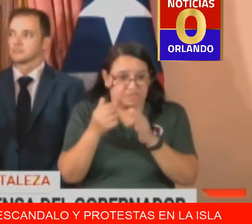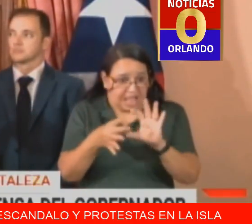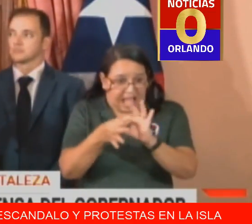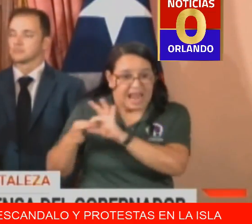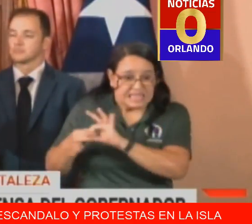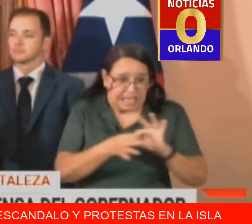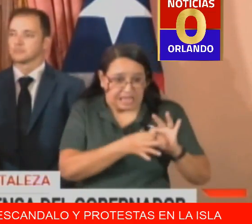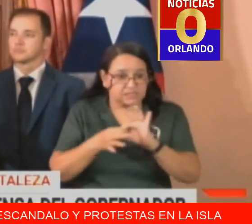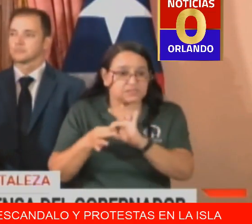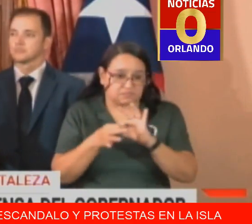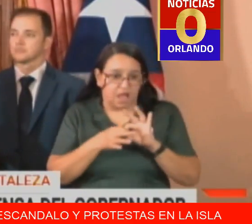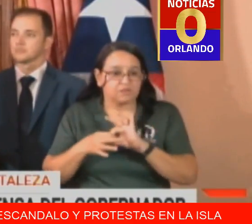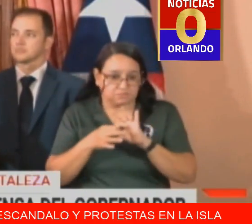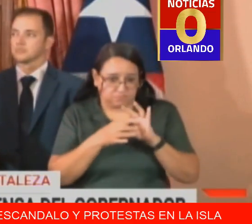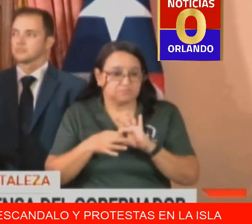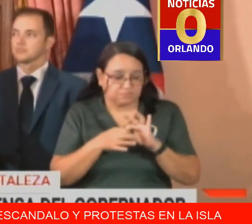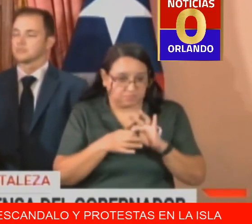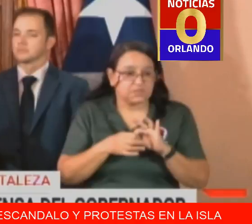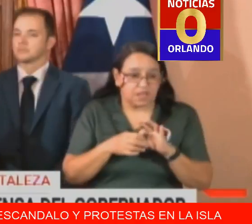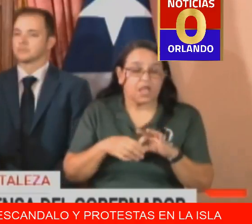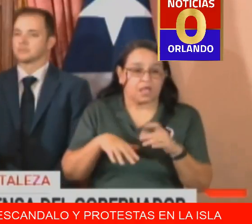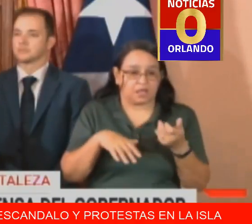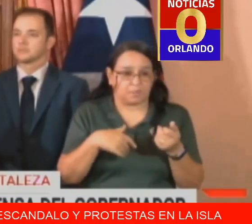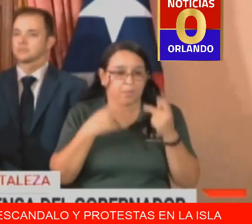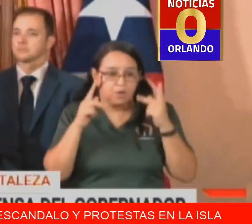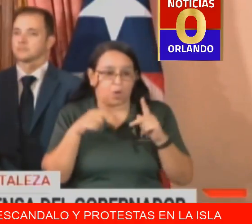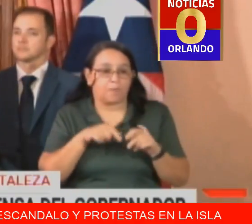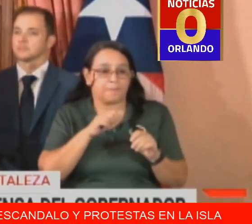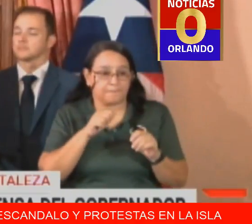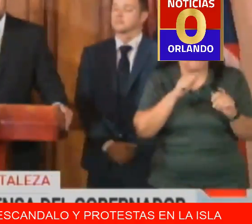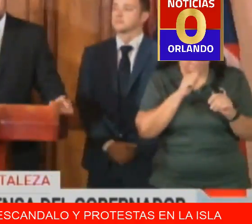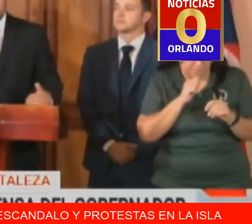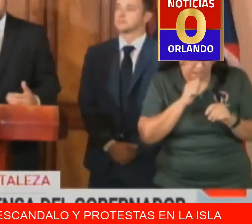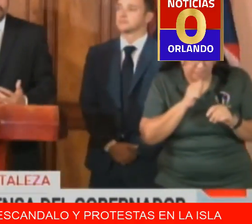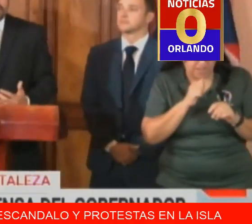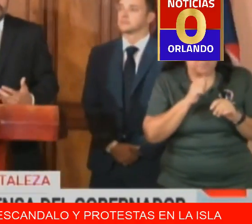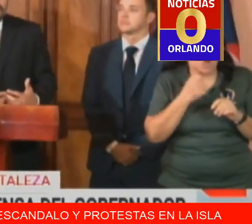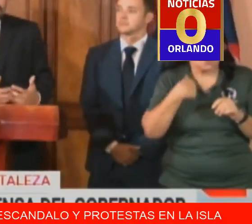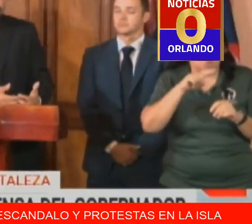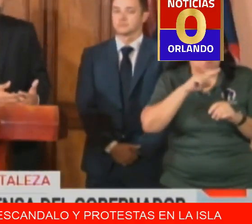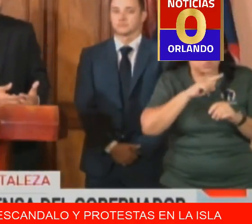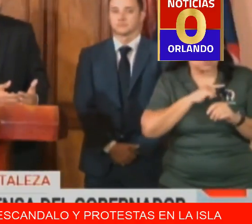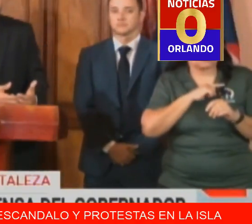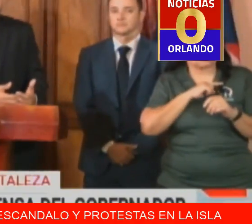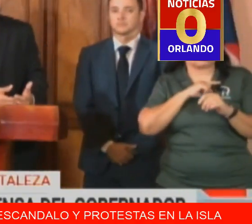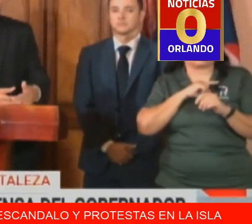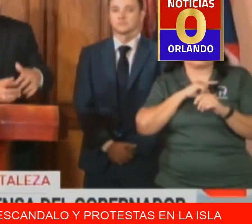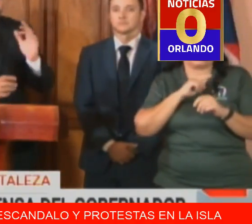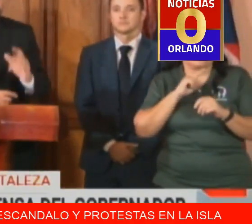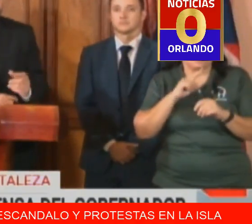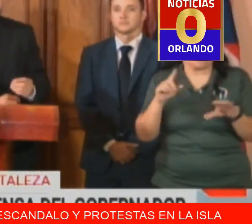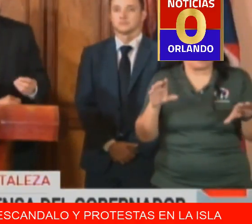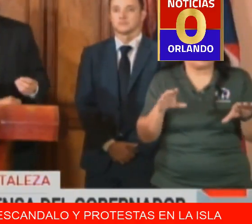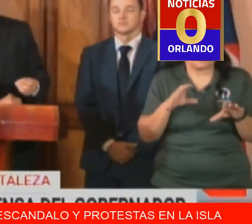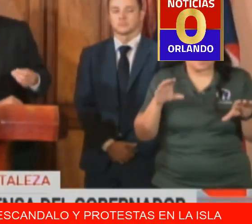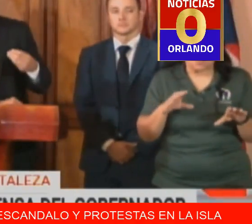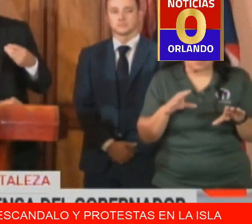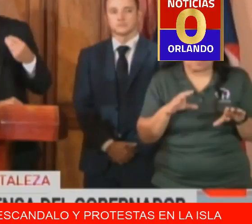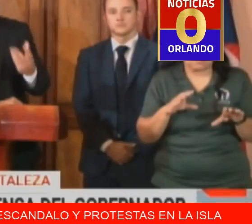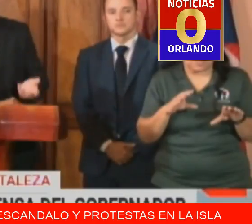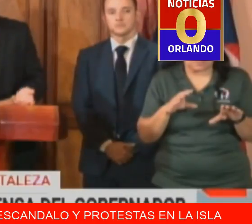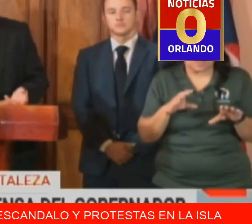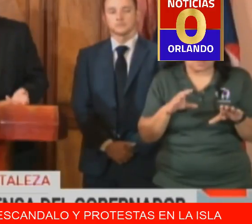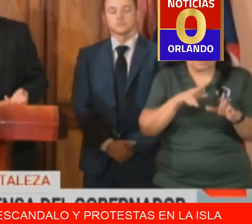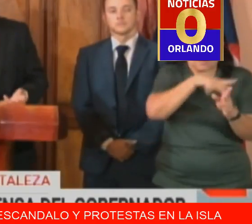que robusteció esos procesos con mayor claridad. Nosotros hemos estado tratando precisamente